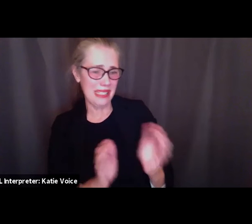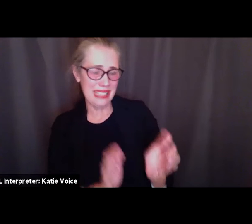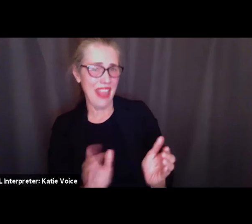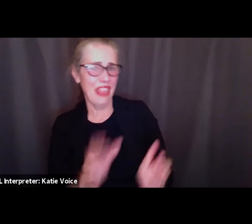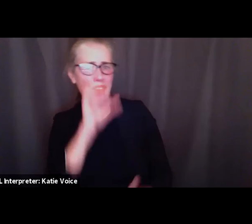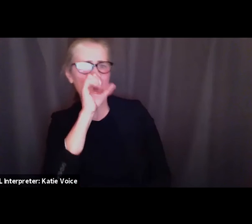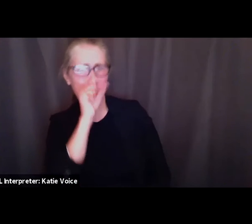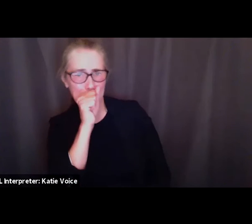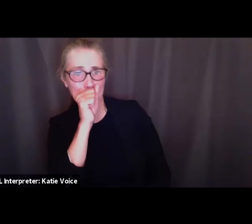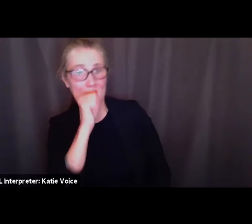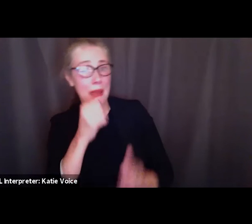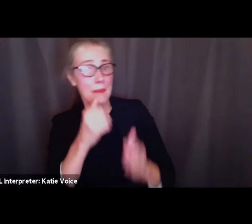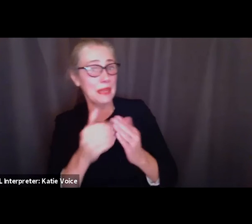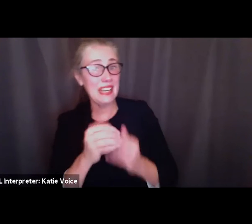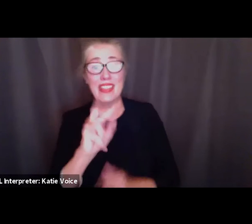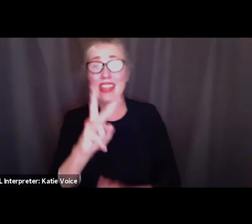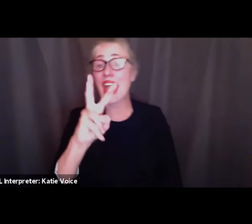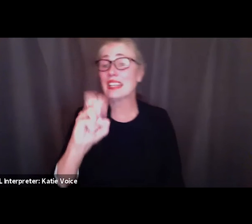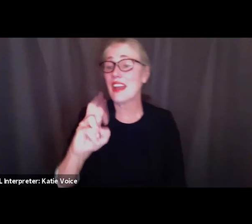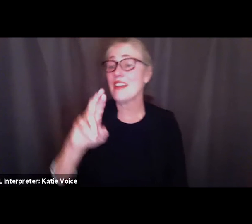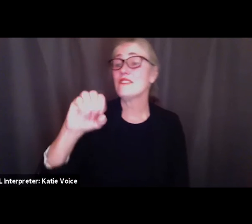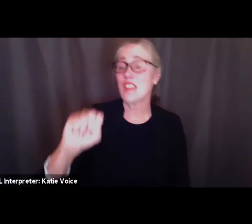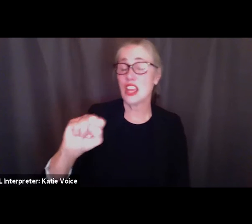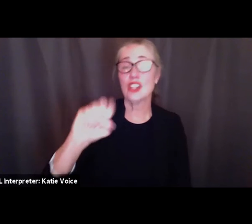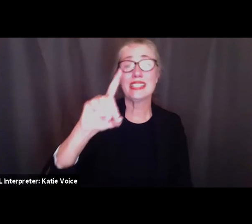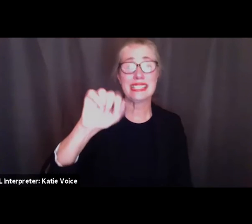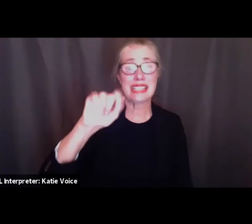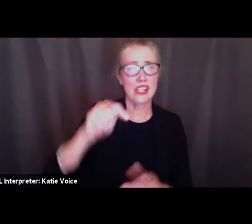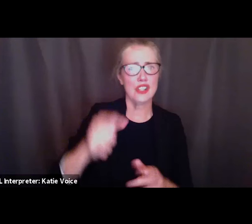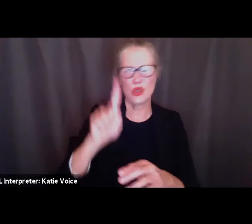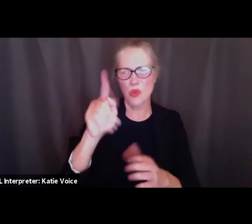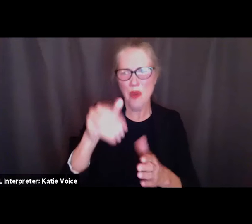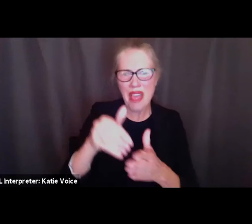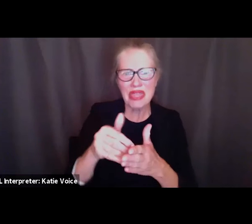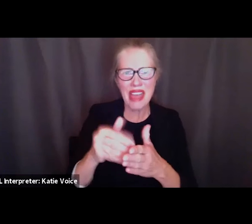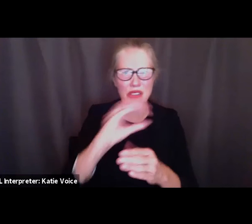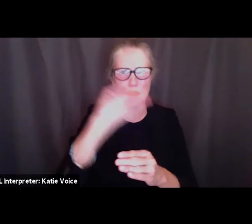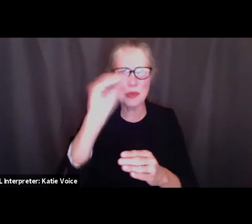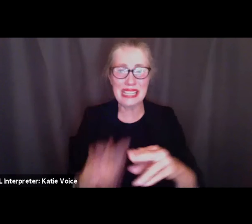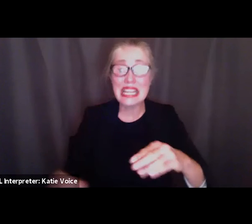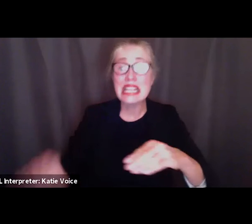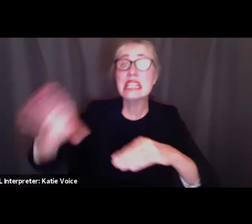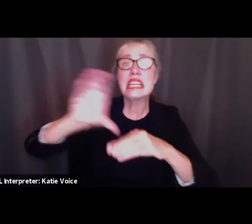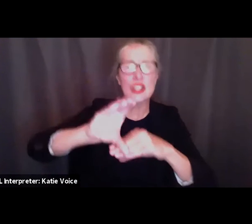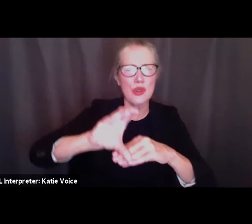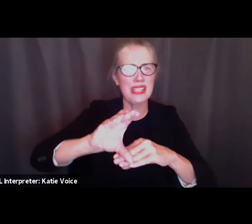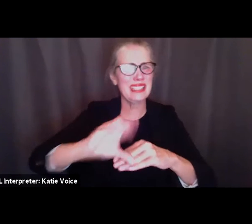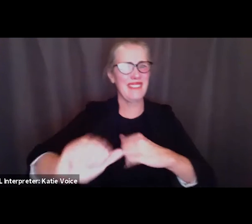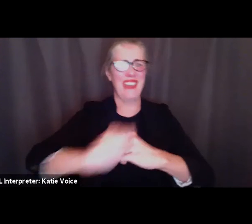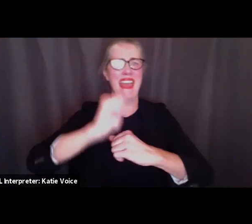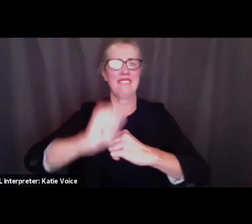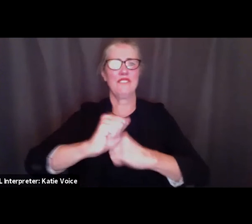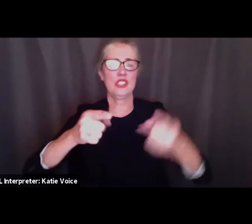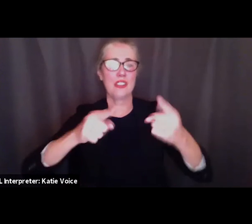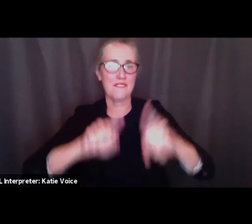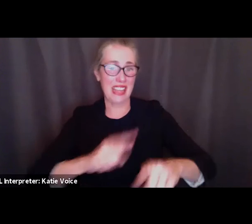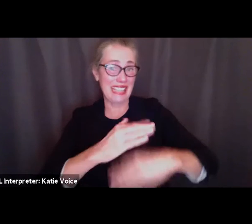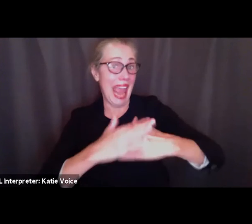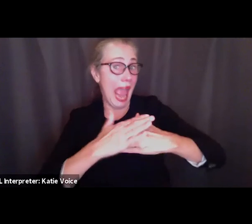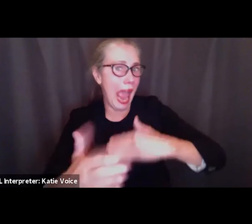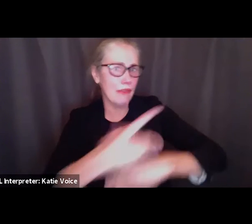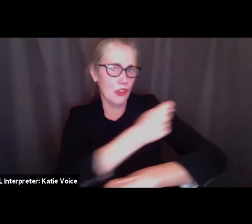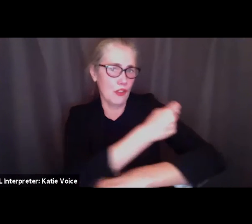casos. Y los datos muestran que ha habido un aumento en los efectos adversos por